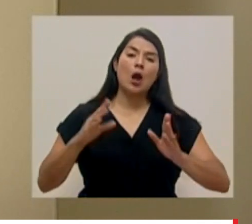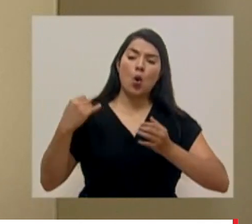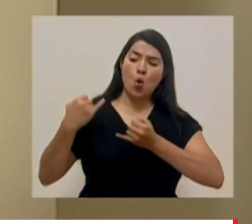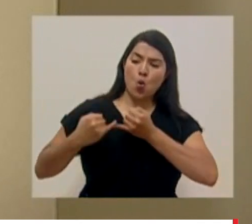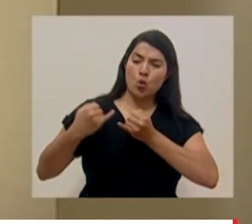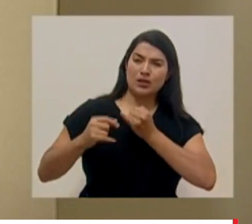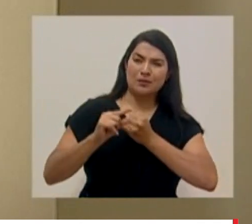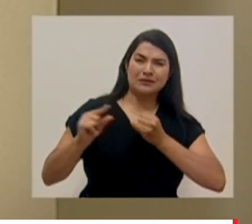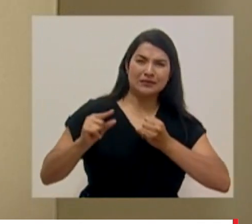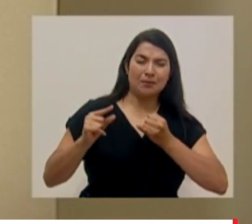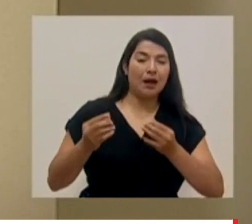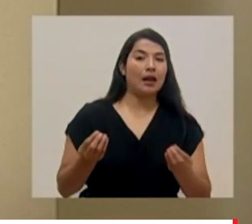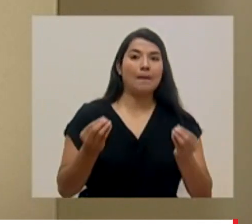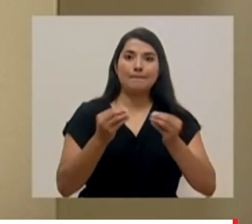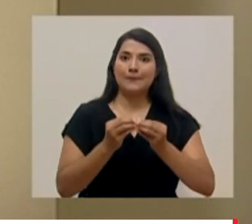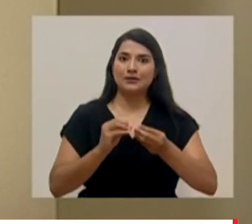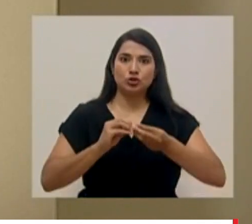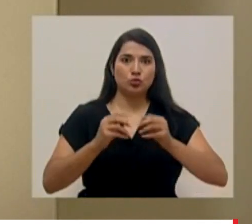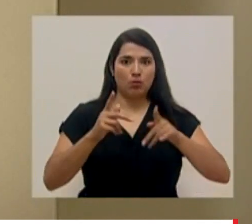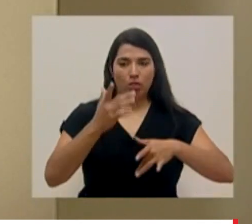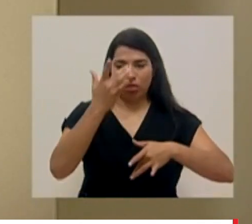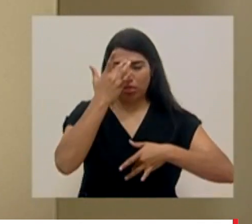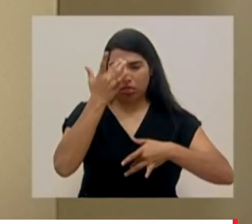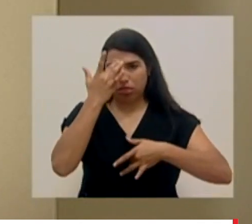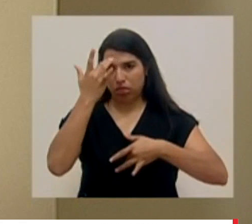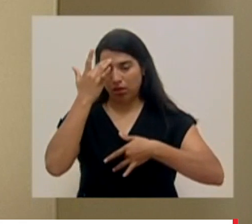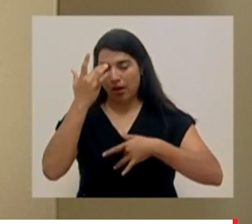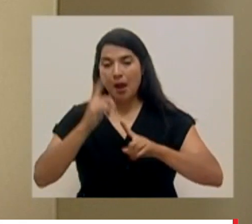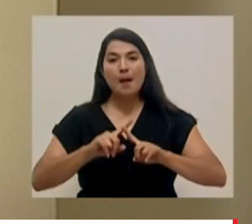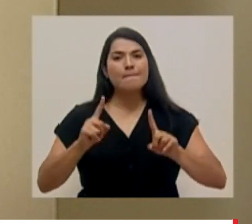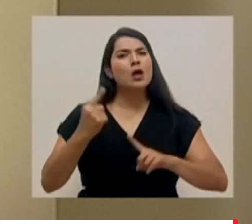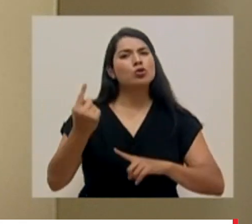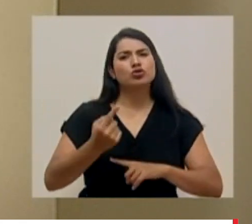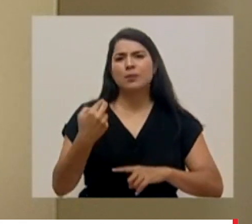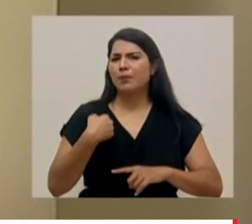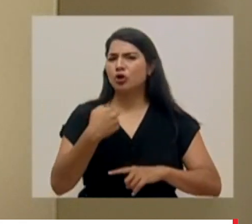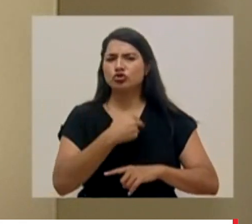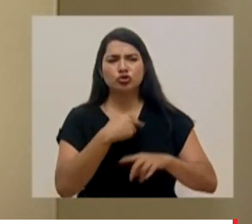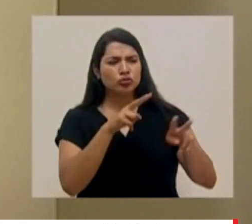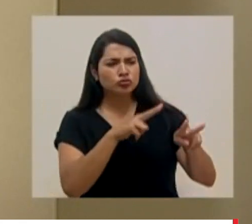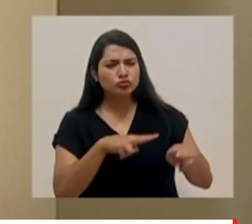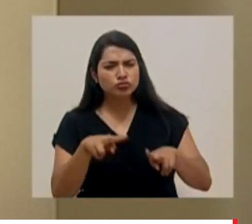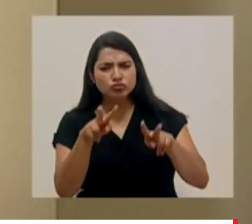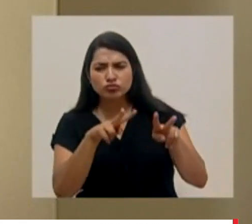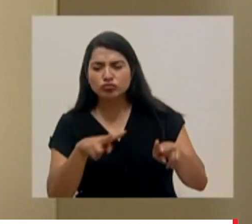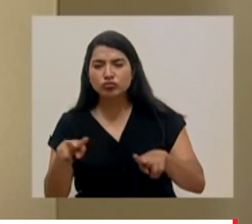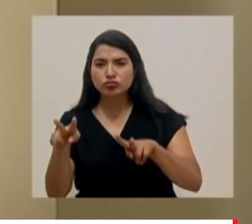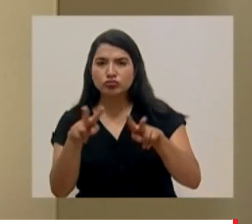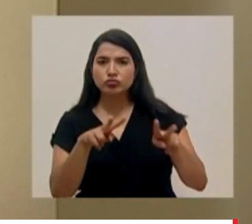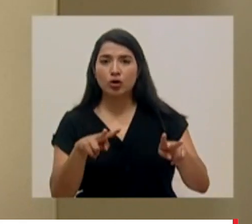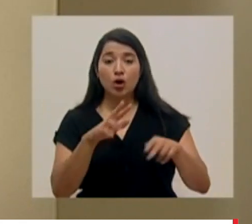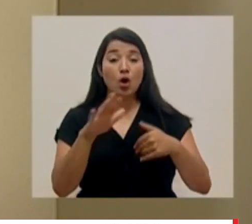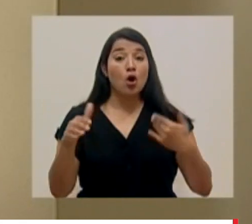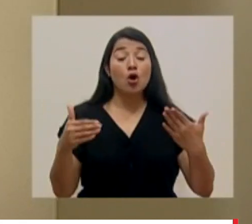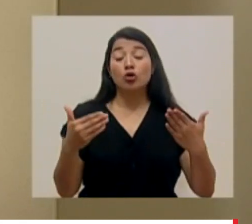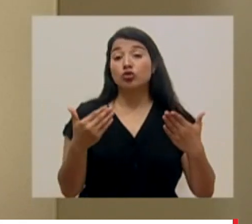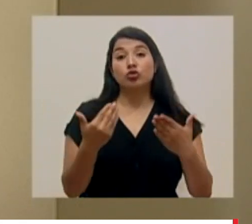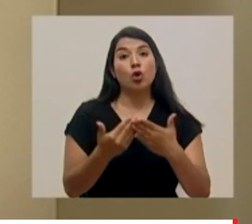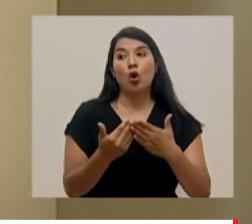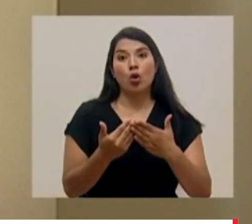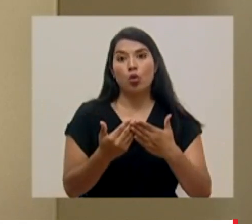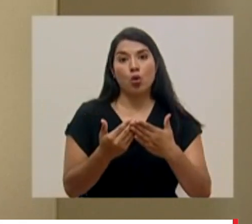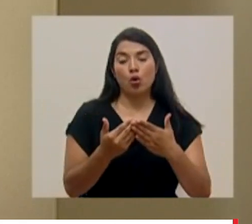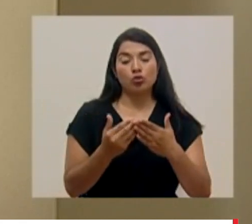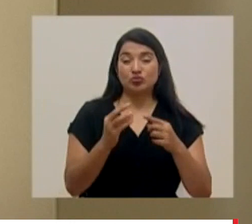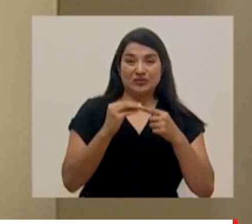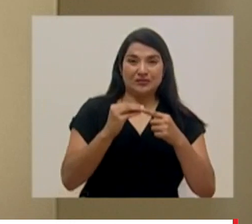gran cantidad de casos y de contactos cercanos, como ya le hemos explicado, pero siempre hacemos seguimiento a todo lo que son especialmente